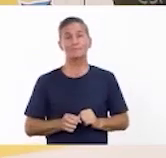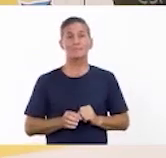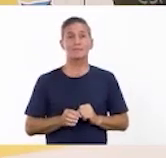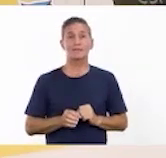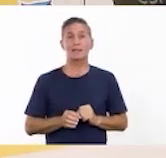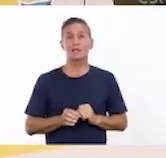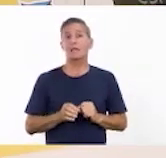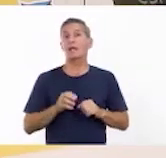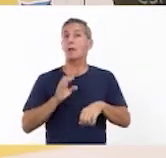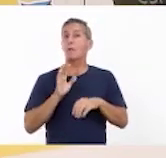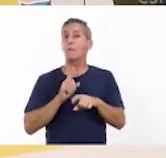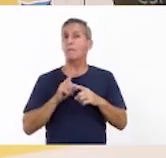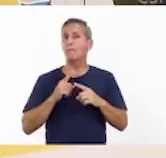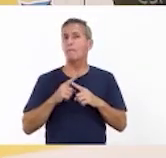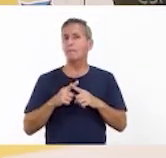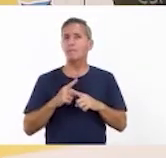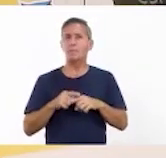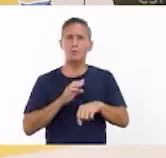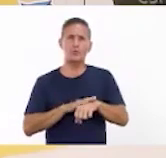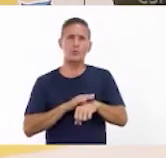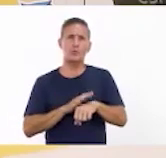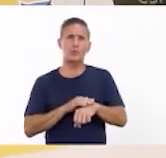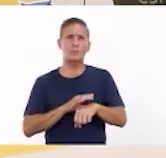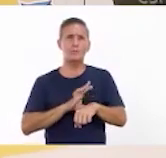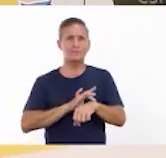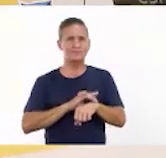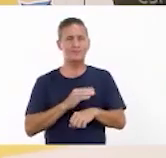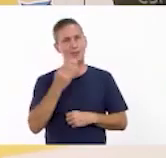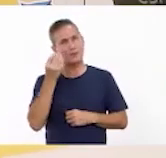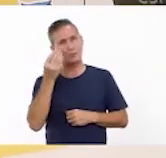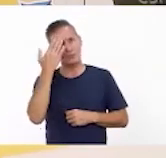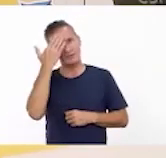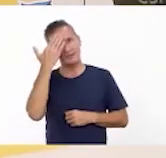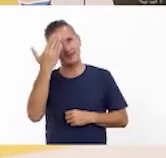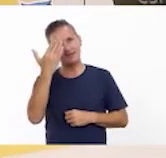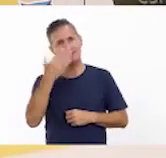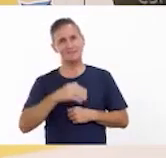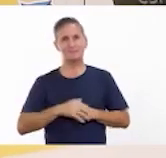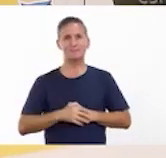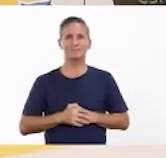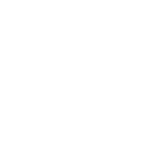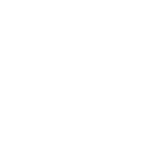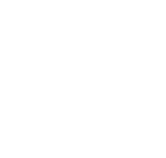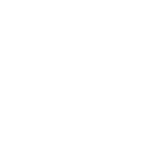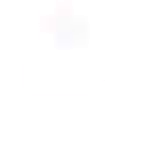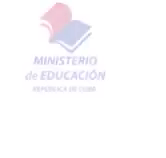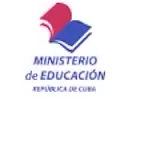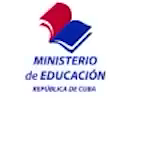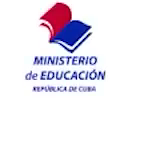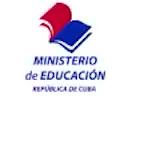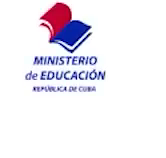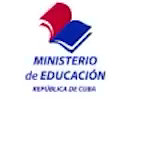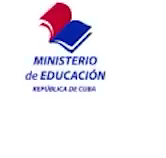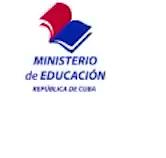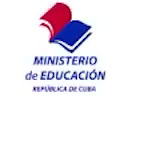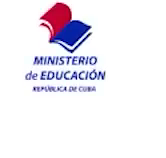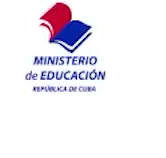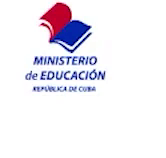así vamos a evitar ese coronavirus. Muchas gracias.